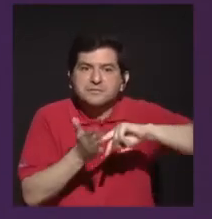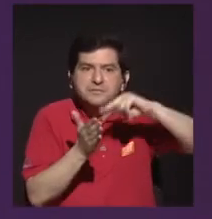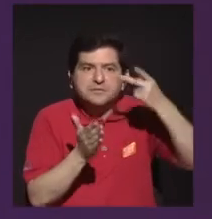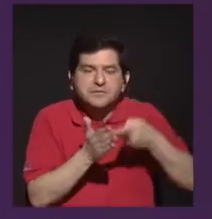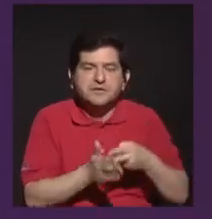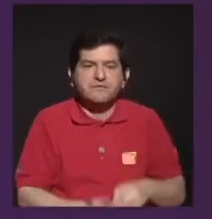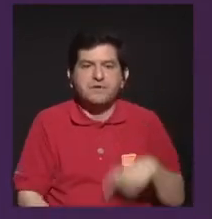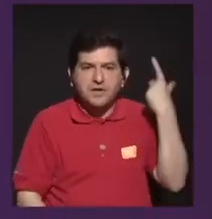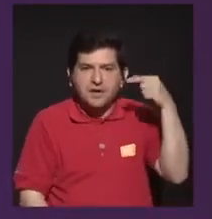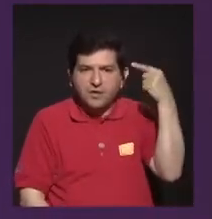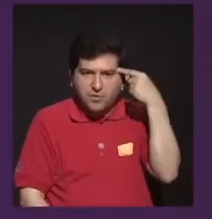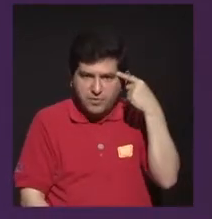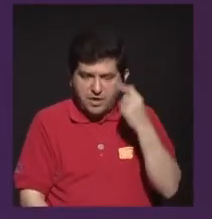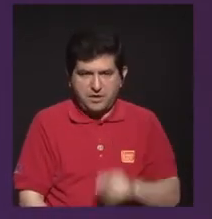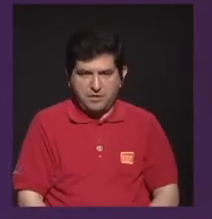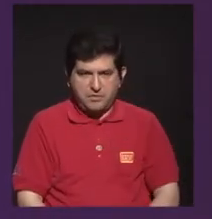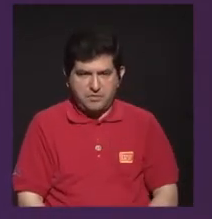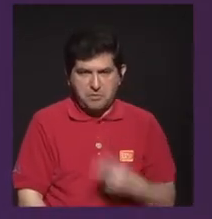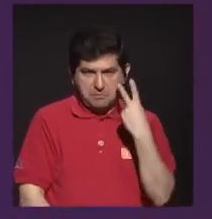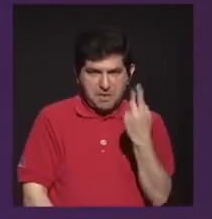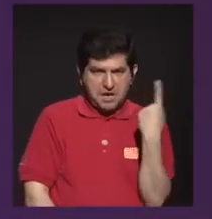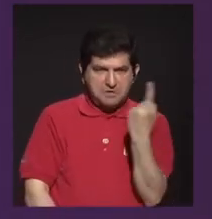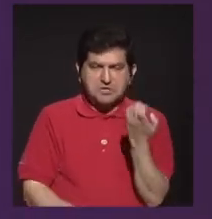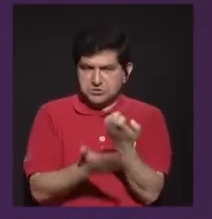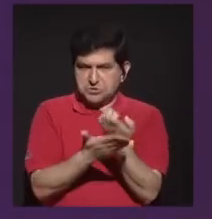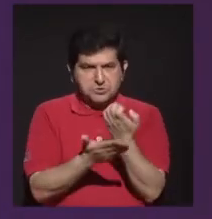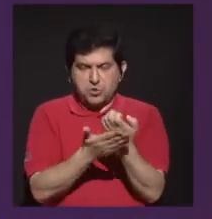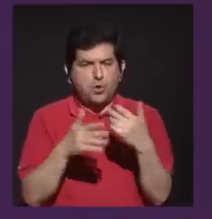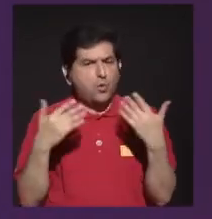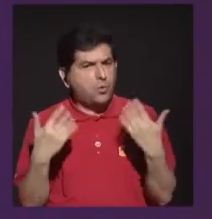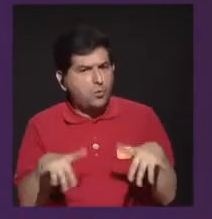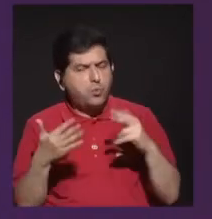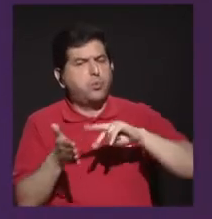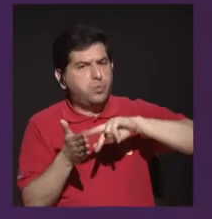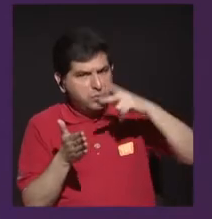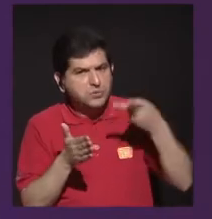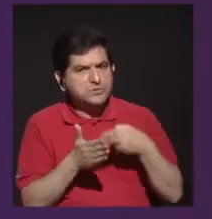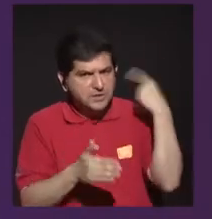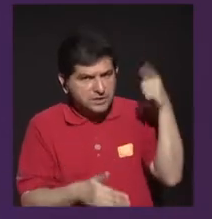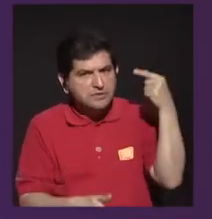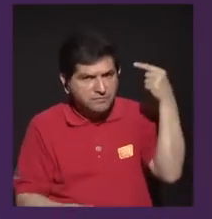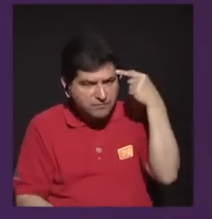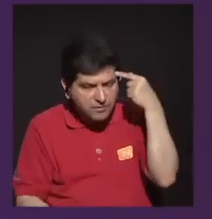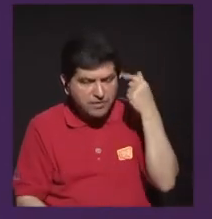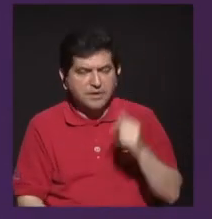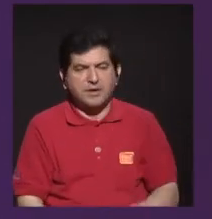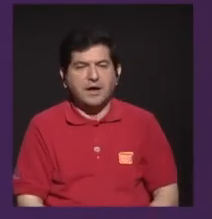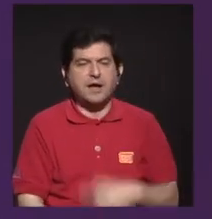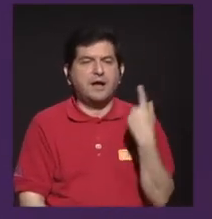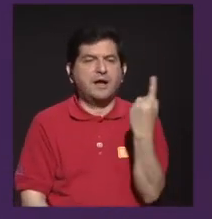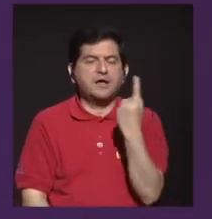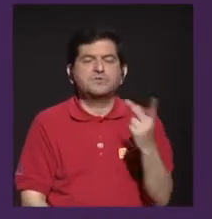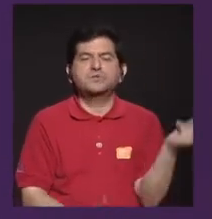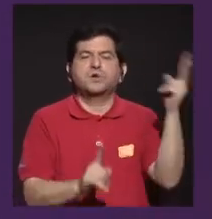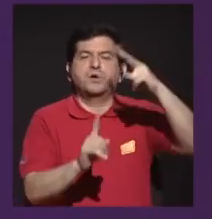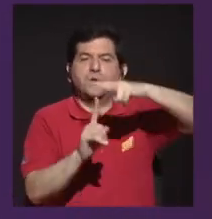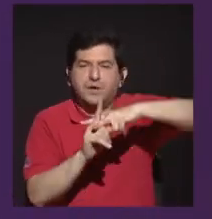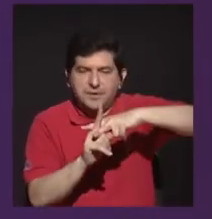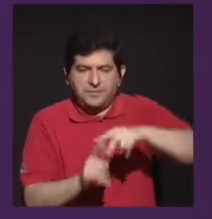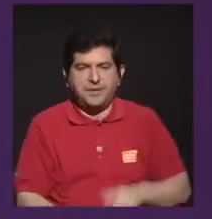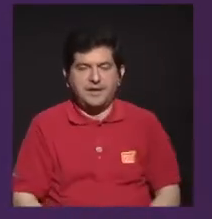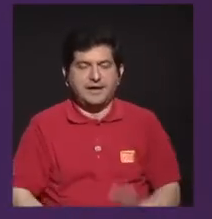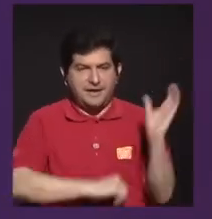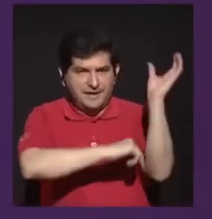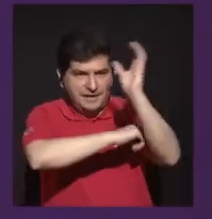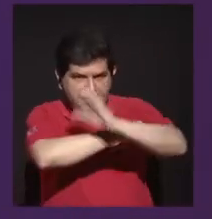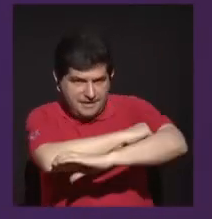para el Estado. O sea, si alguien lo quiere ver solamente en términos económicos, imagínate lo que eso significa para el Estado, ¿verdad? Solamente con la aplicación de la